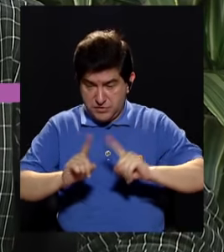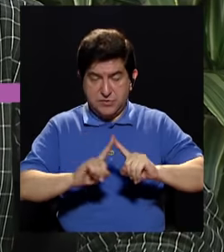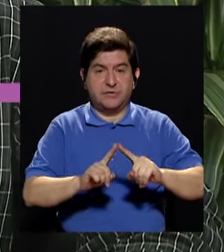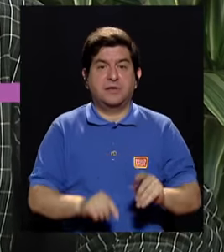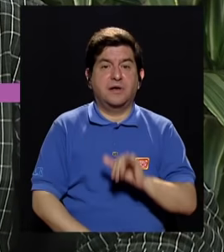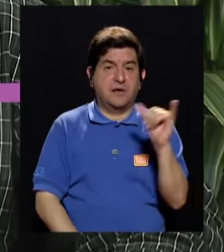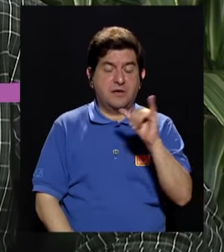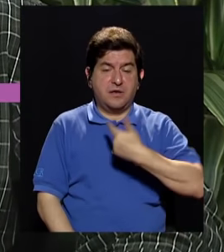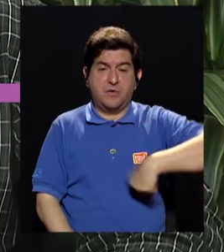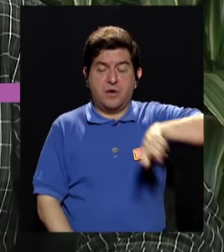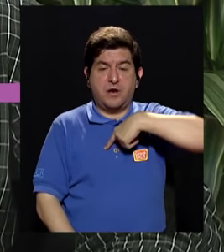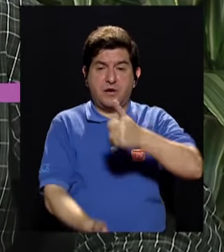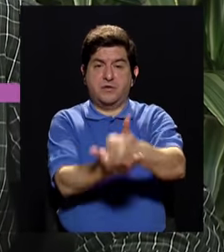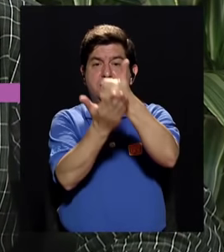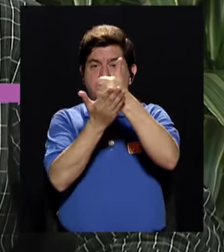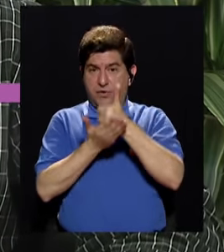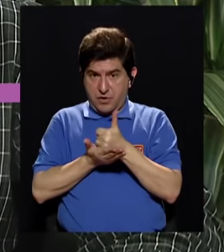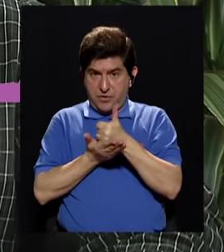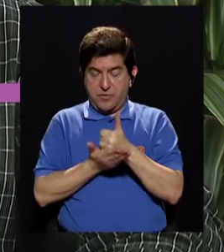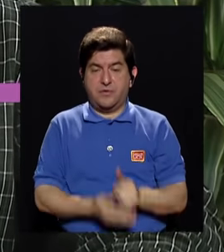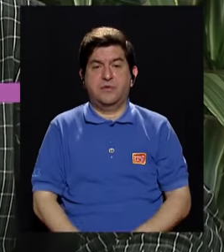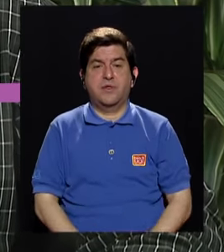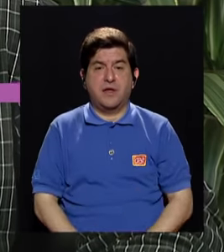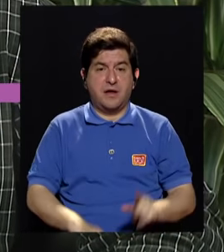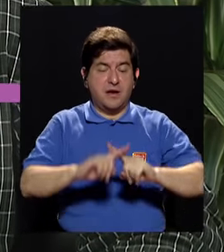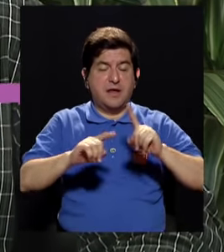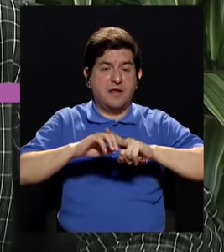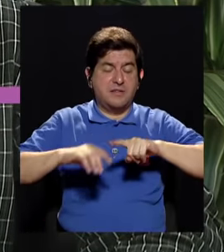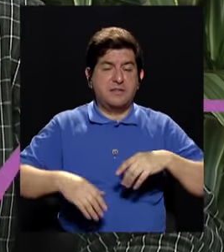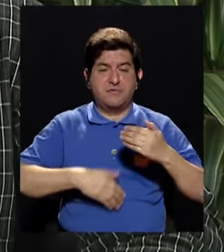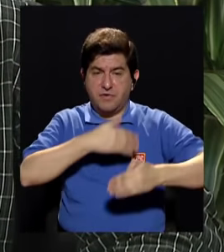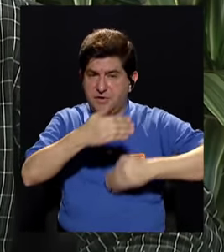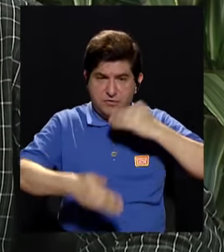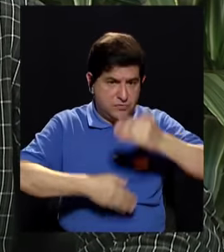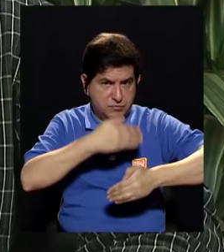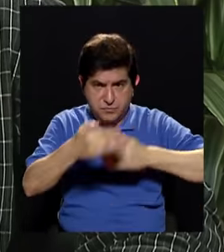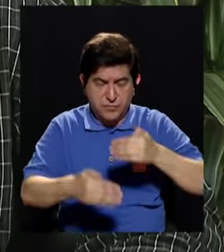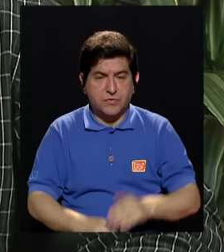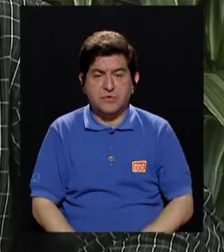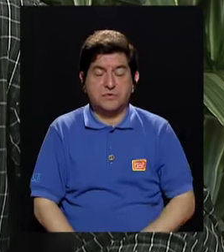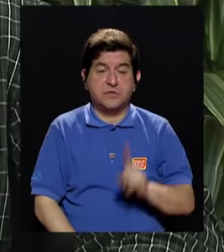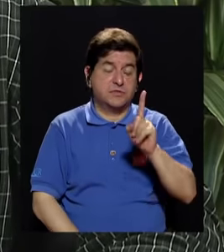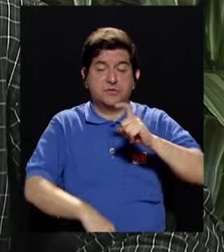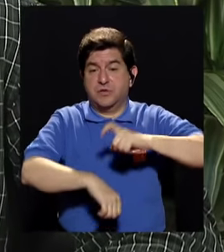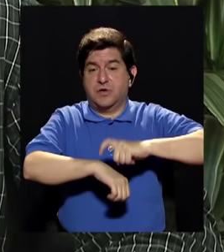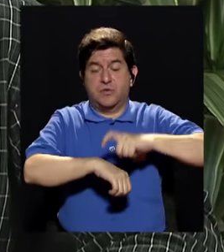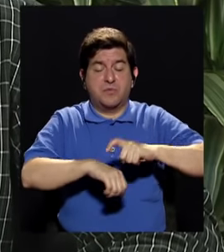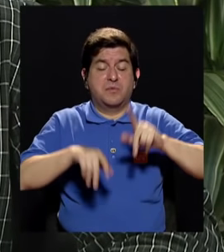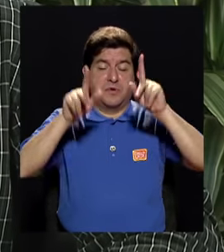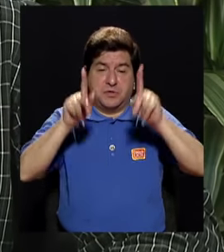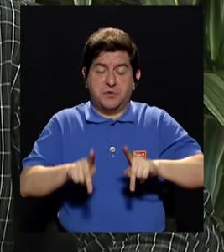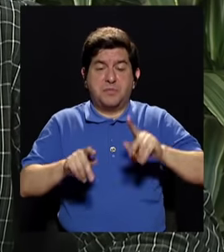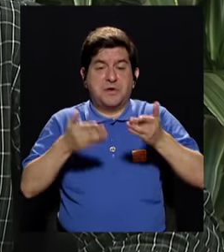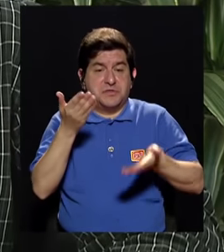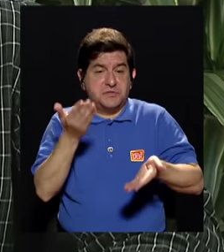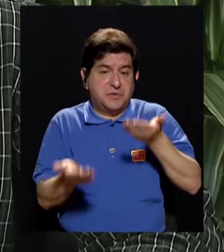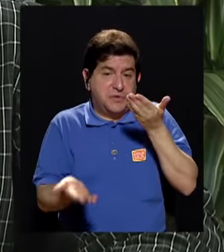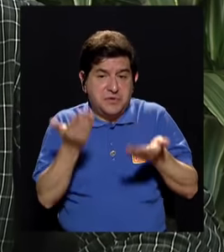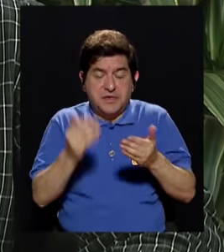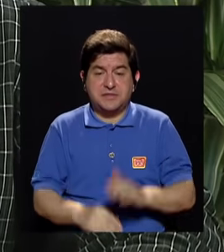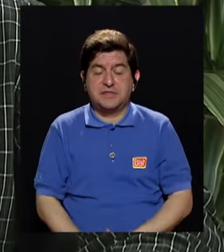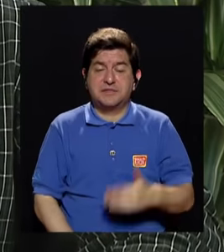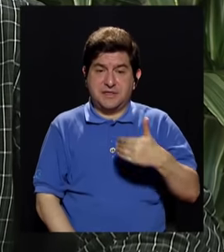ver cómo también nos ayudan en muchísimas actividades Pues que en algún momento algunas personas pueden